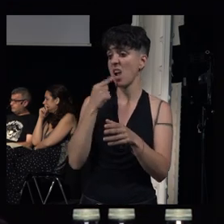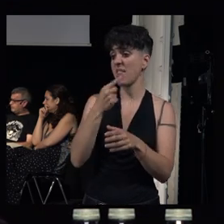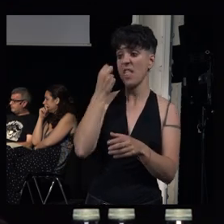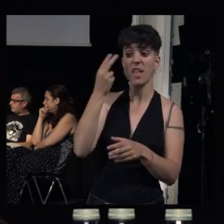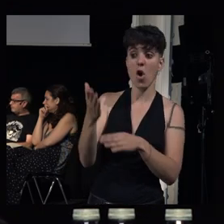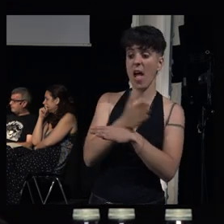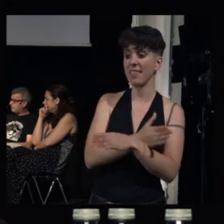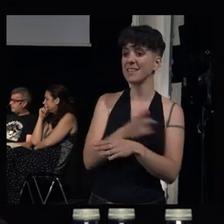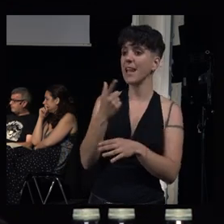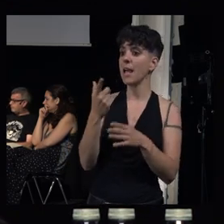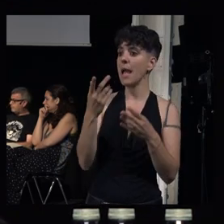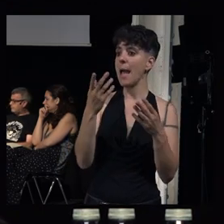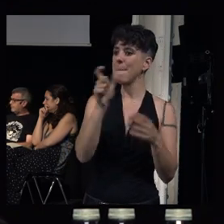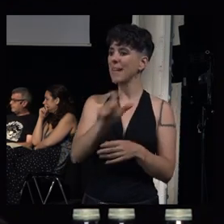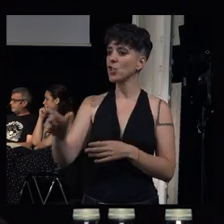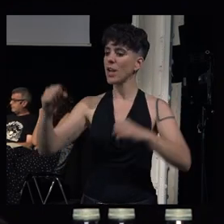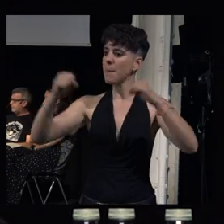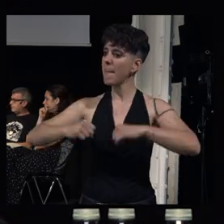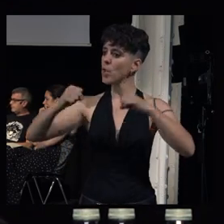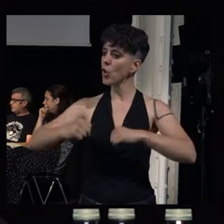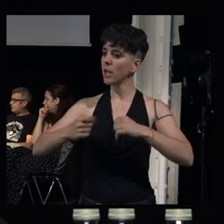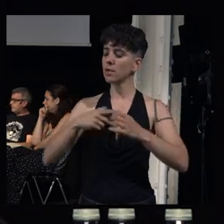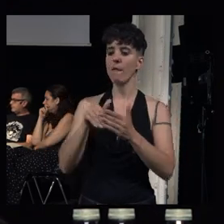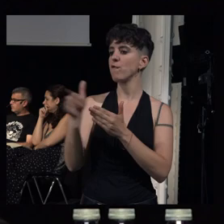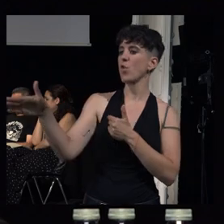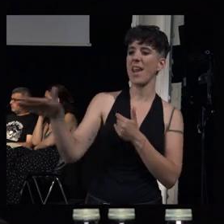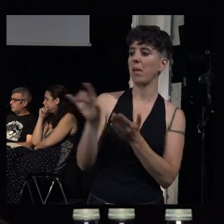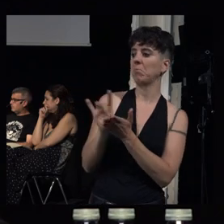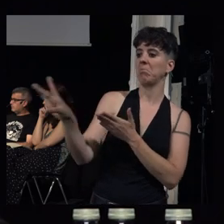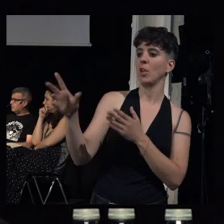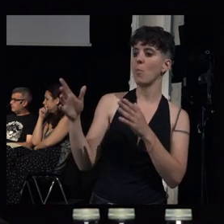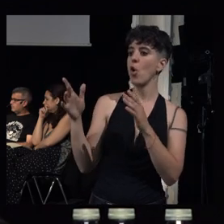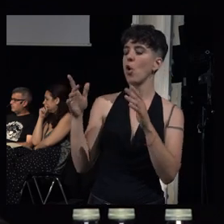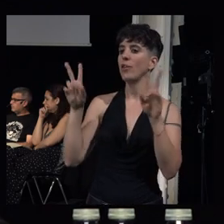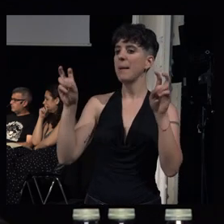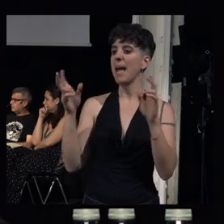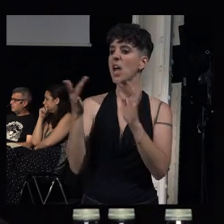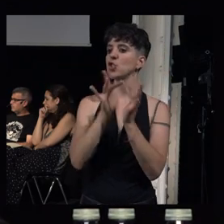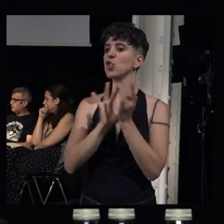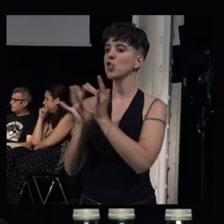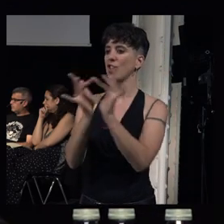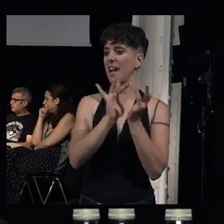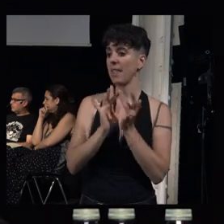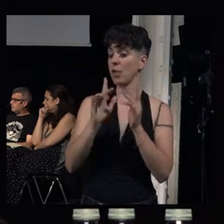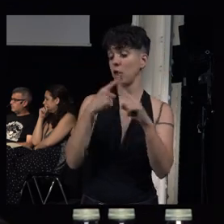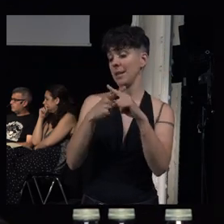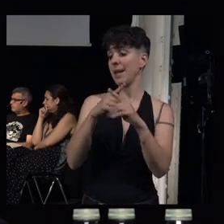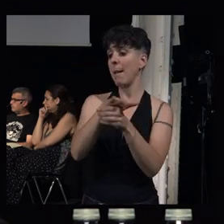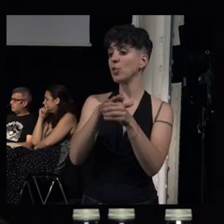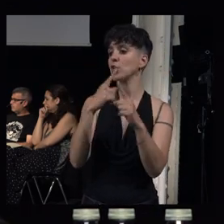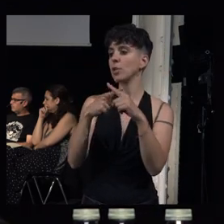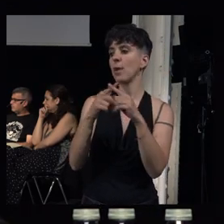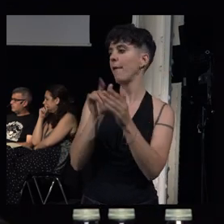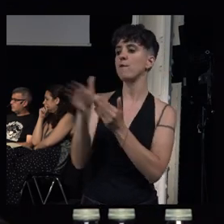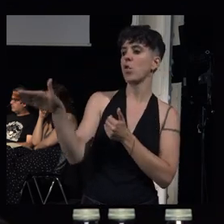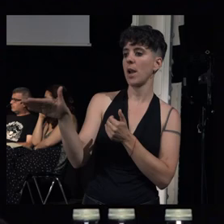que las personas mayores muchas veces queden fuera de la socialización a nivel sexual y eso esté disminuyendo